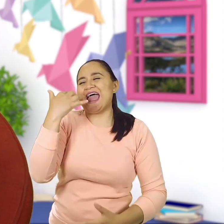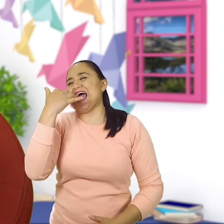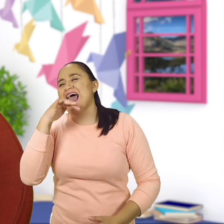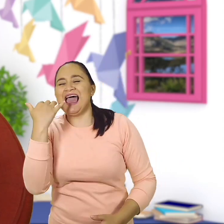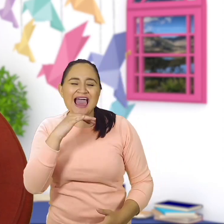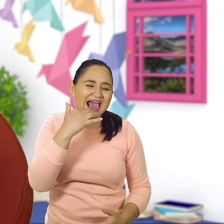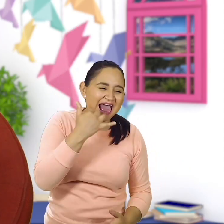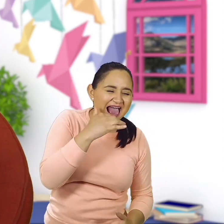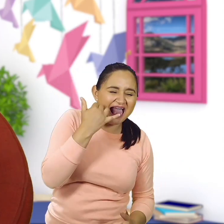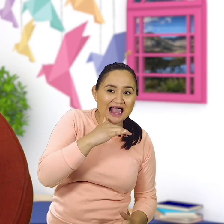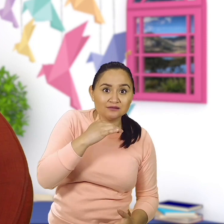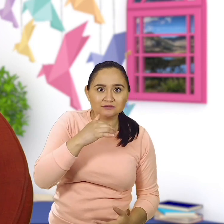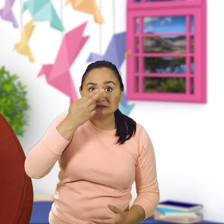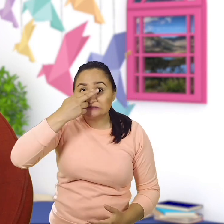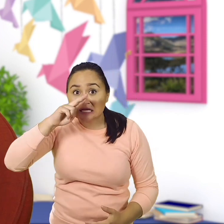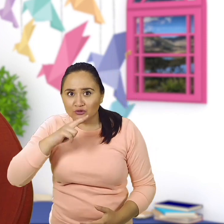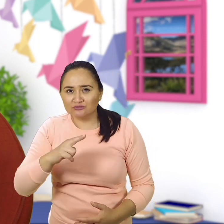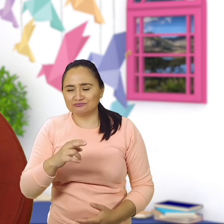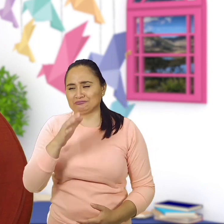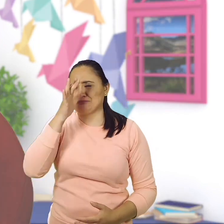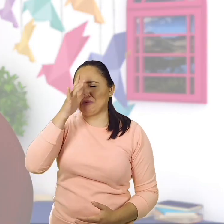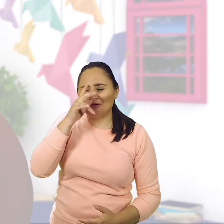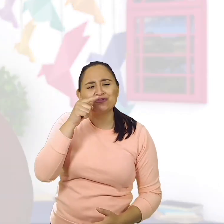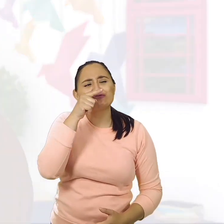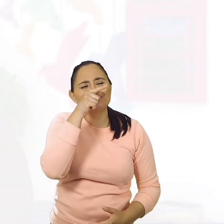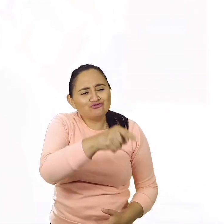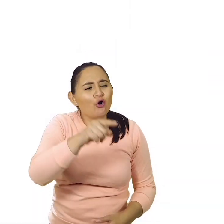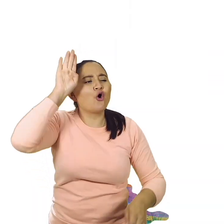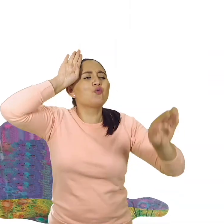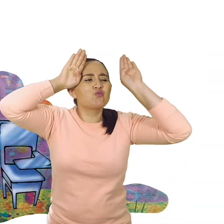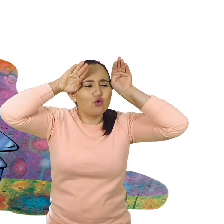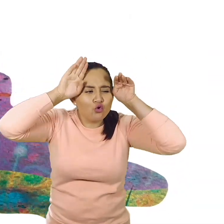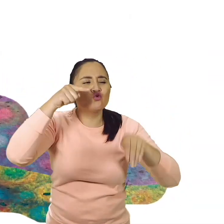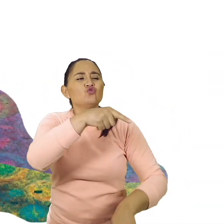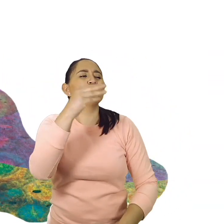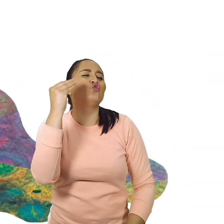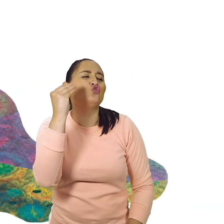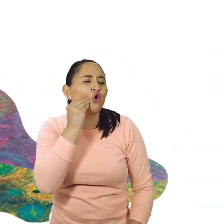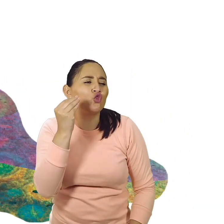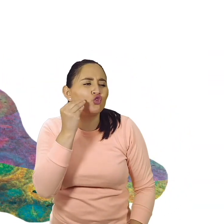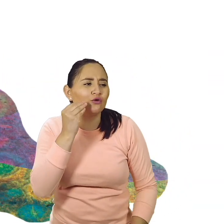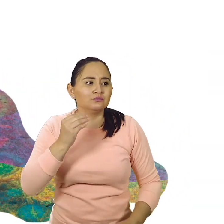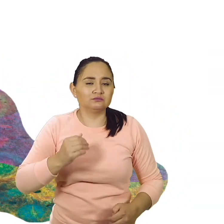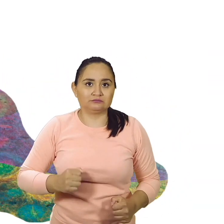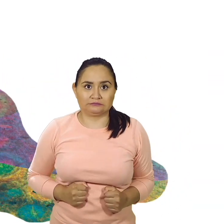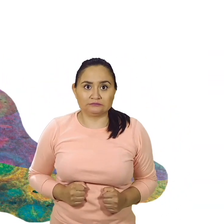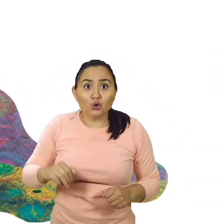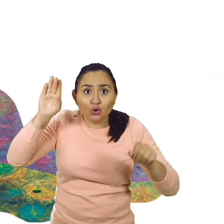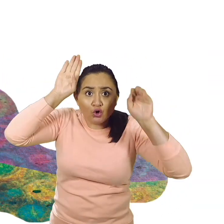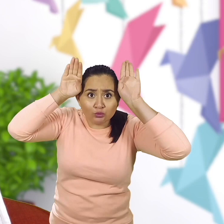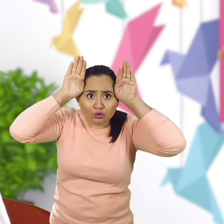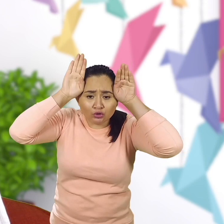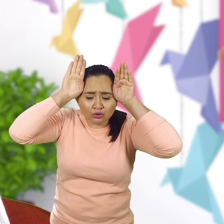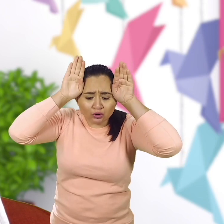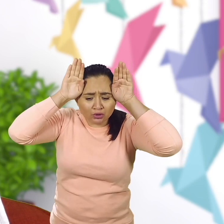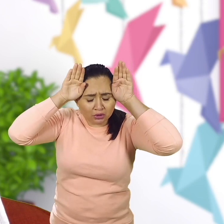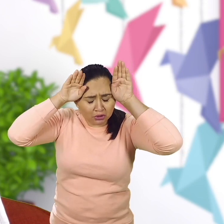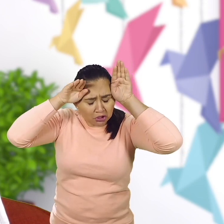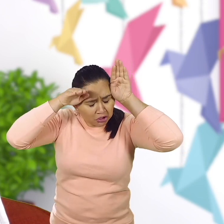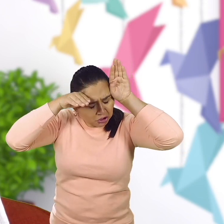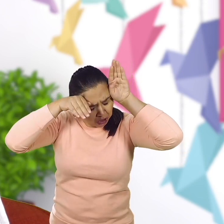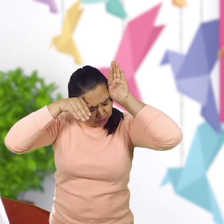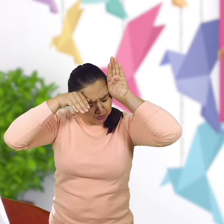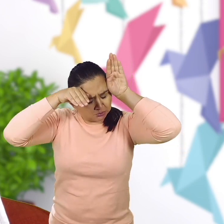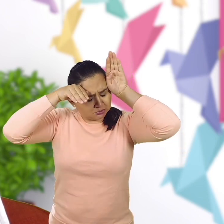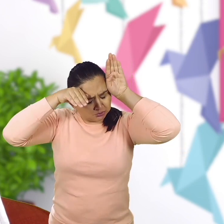en carcajadas y Miguel, burlándose de él, dijo: «Tenía que ser el burro». Bruno se